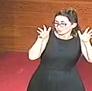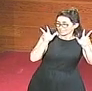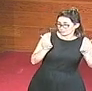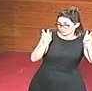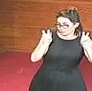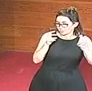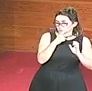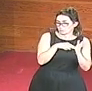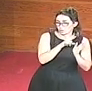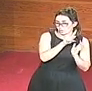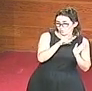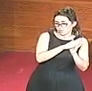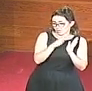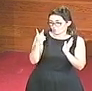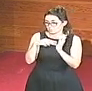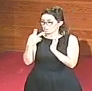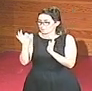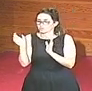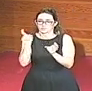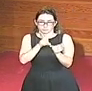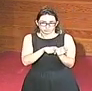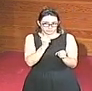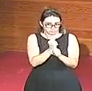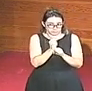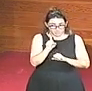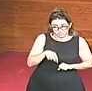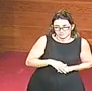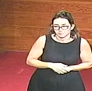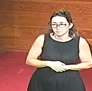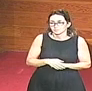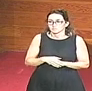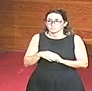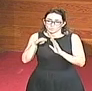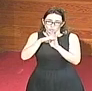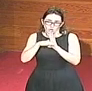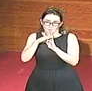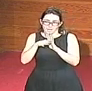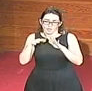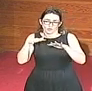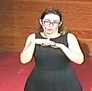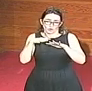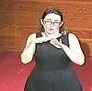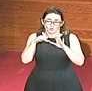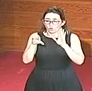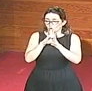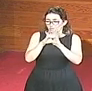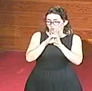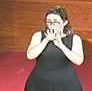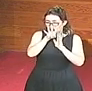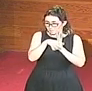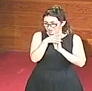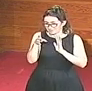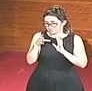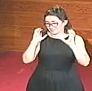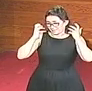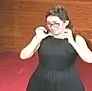periodo 2012 al año 2020 y dirigió el programa Código de Barras en la cadena SER desde el año 2020